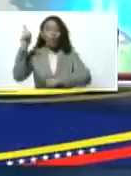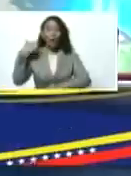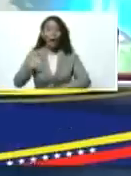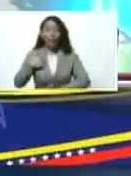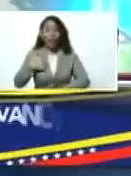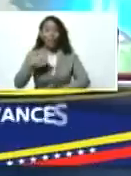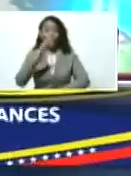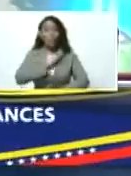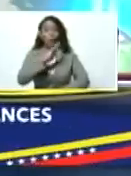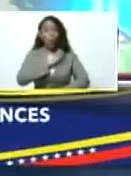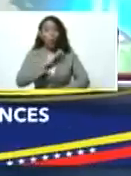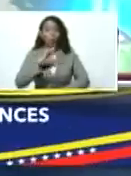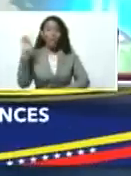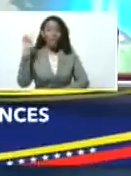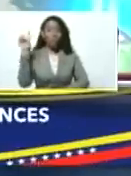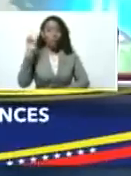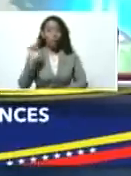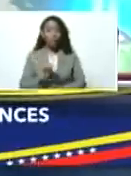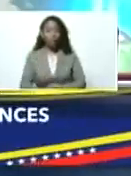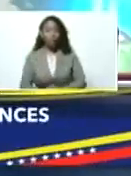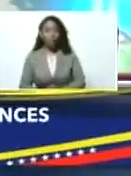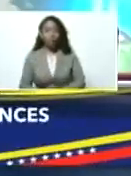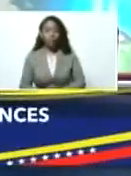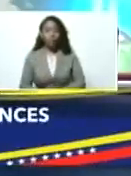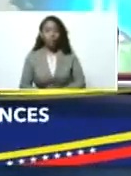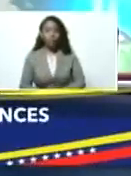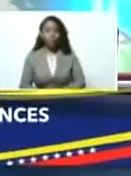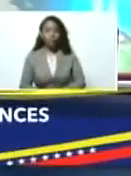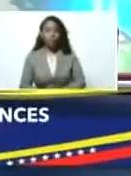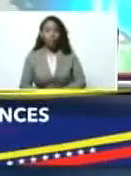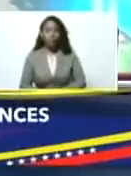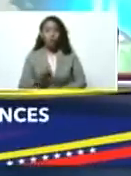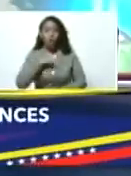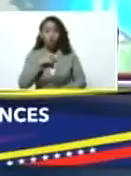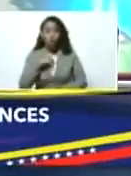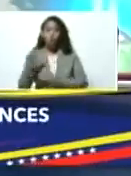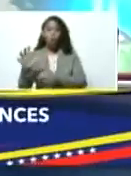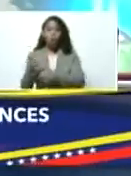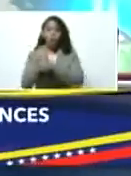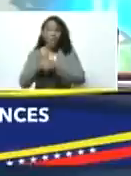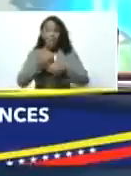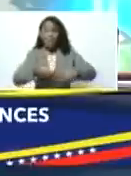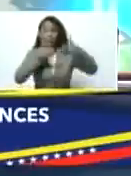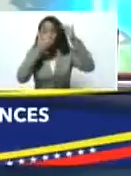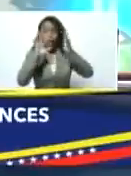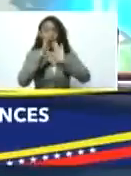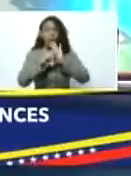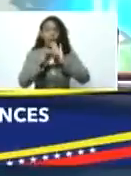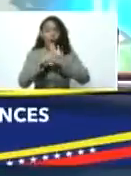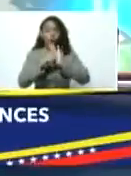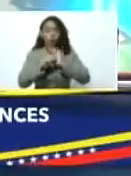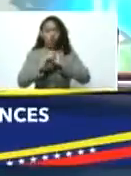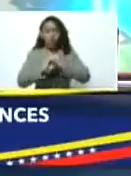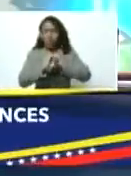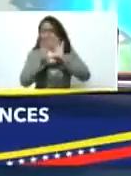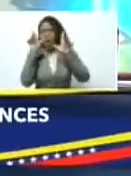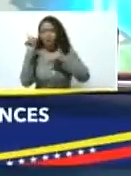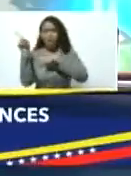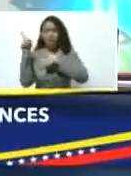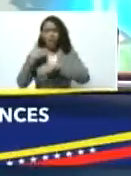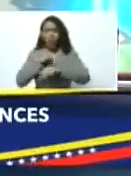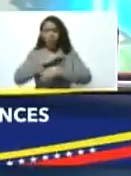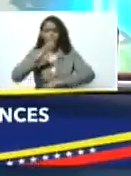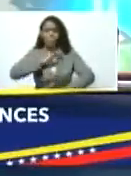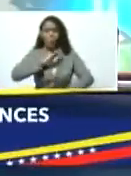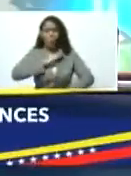le pertenecen a Venezuela, los recuperaremos del secuestro y del robo descarado de nuestros